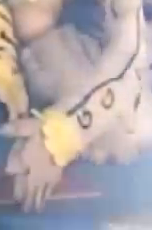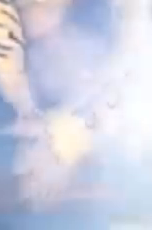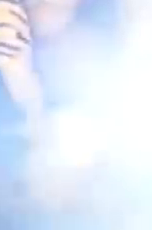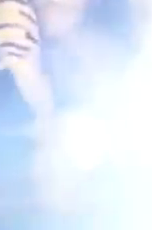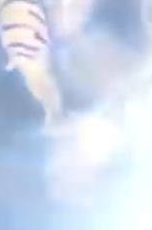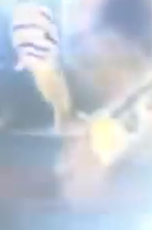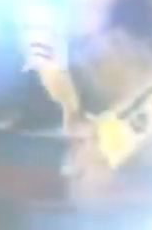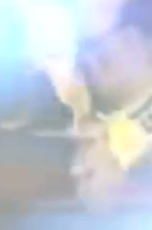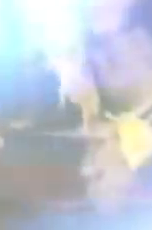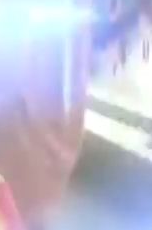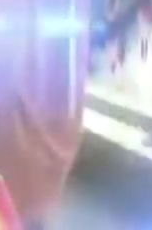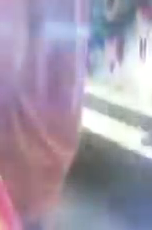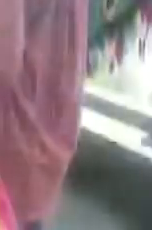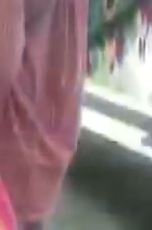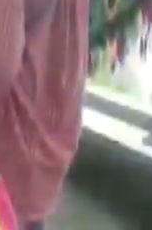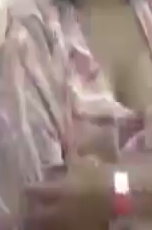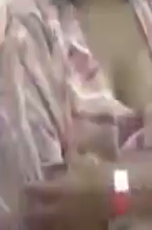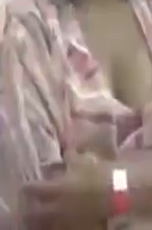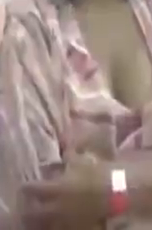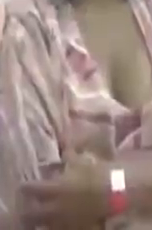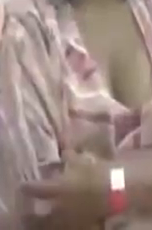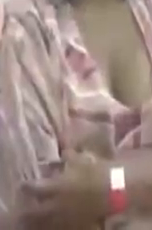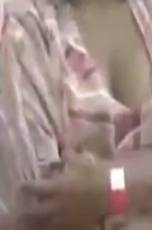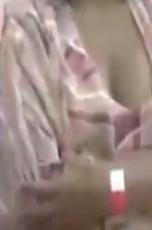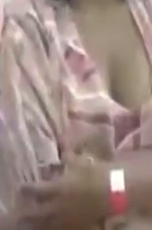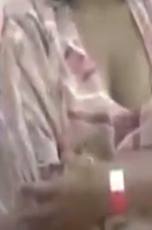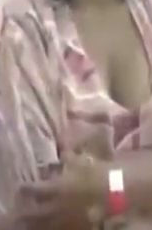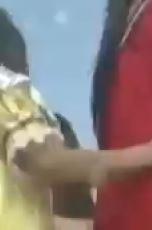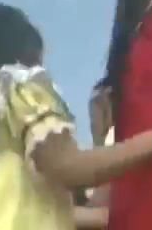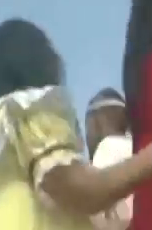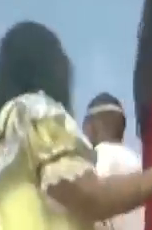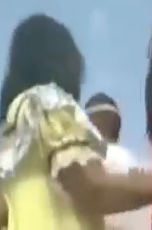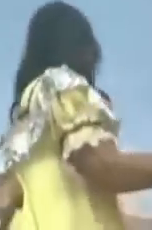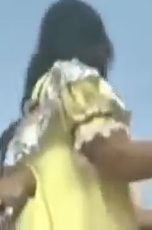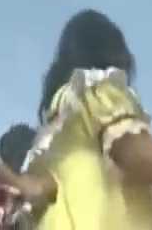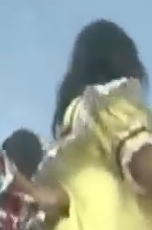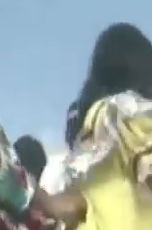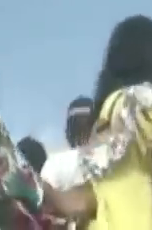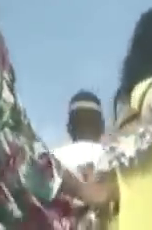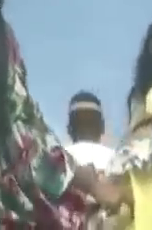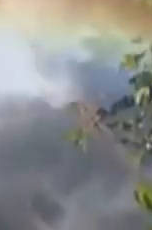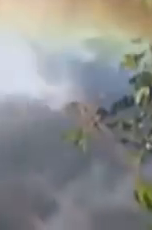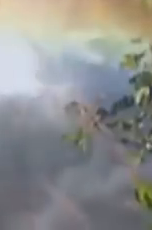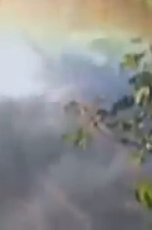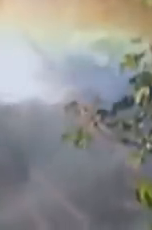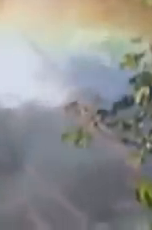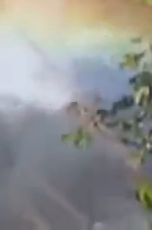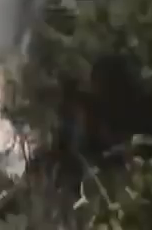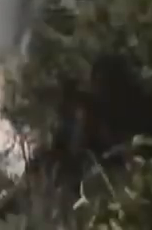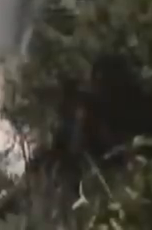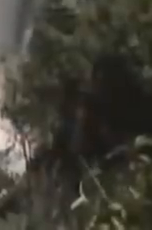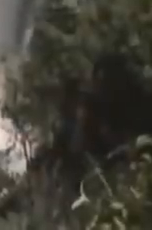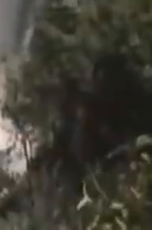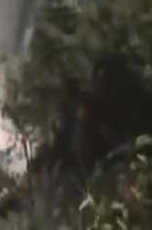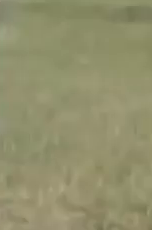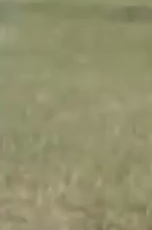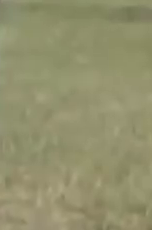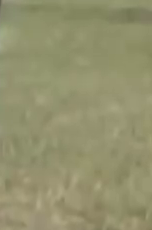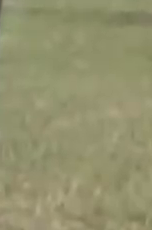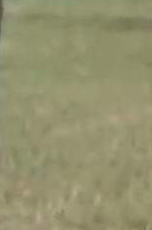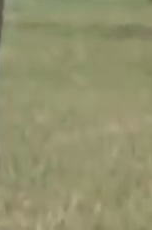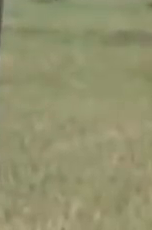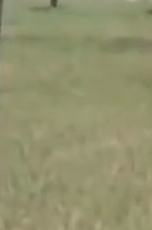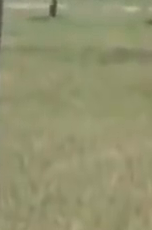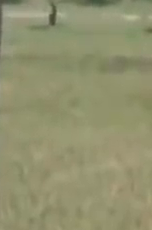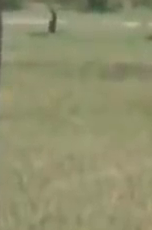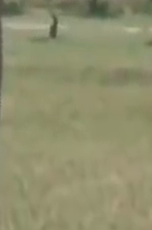sus costumbres, de su forma de pensar, de su cosmovisión. Si alguien tiene la energía espiritual de Dios y sus bendiciones,